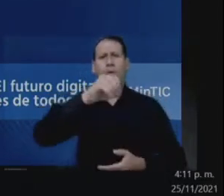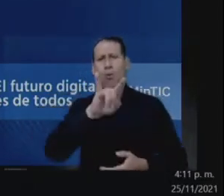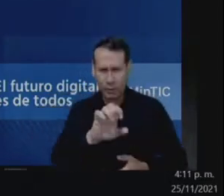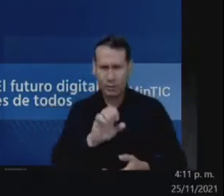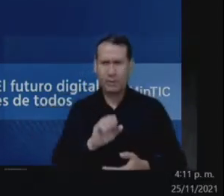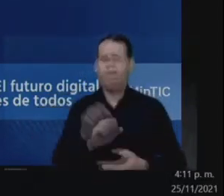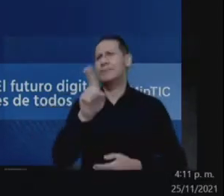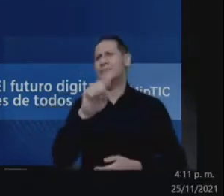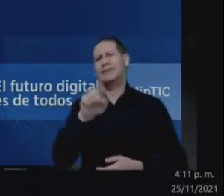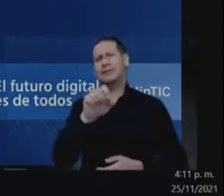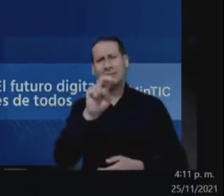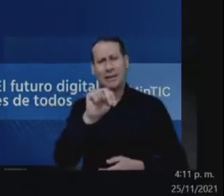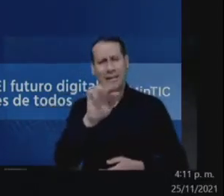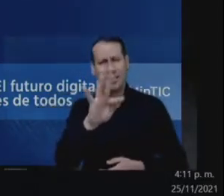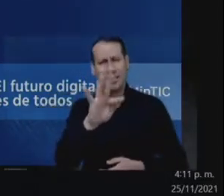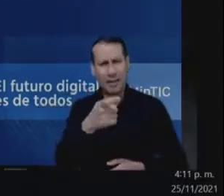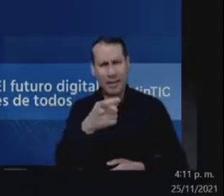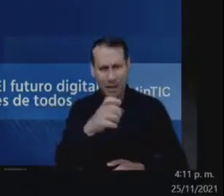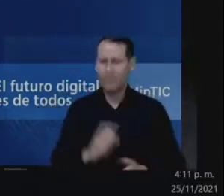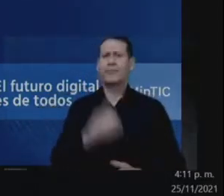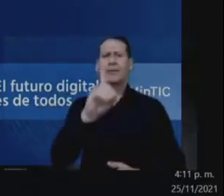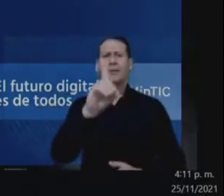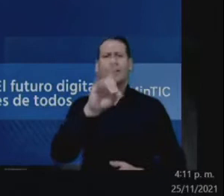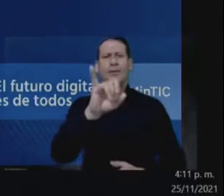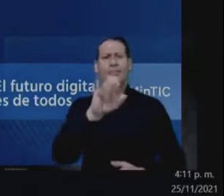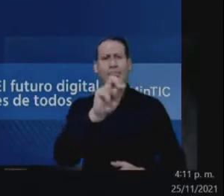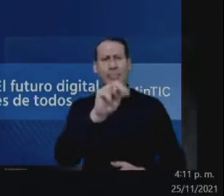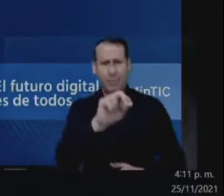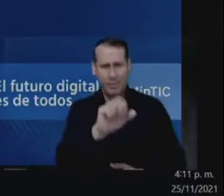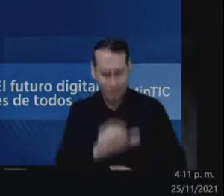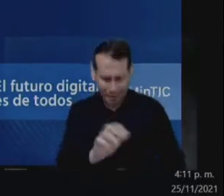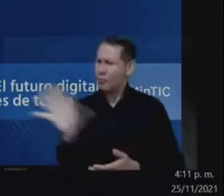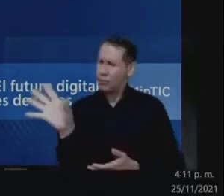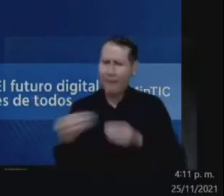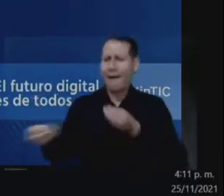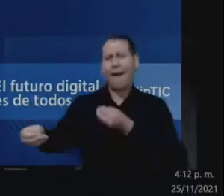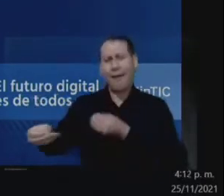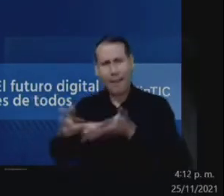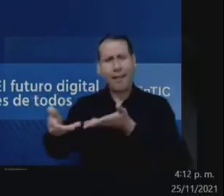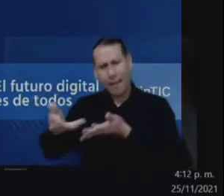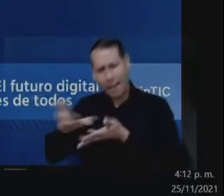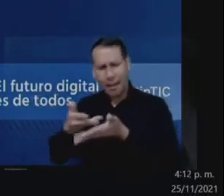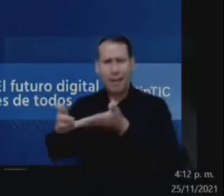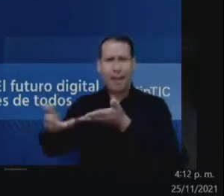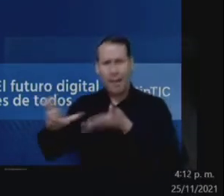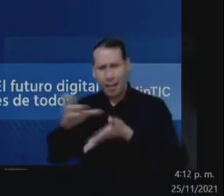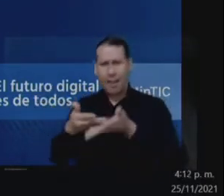con Diana, que es quien nos estará acompañando en la moderación también. Entonces, adelante, por favor.